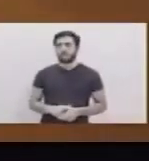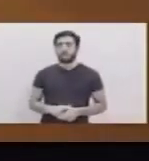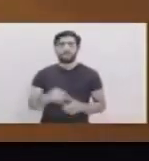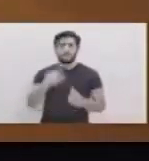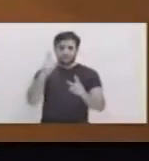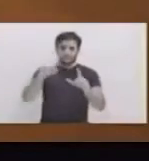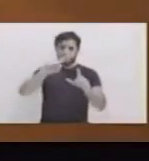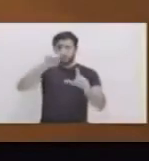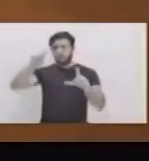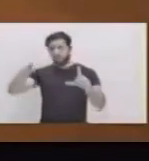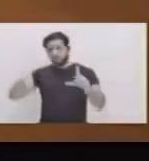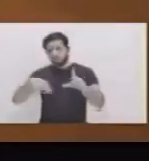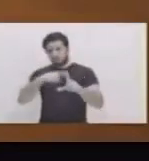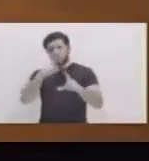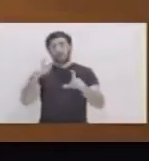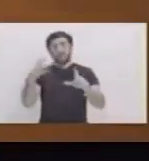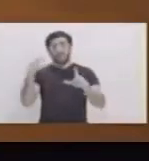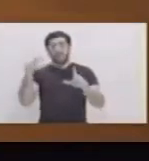Aquí.